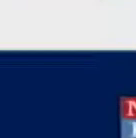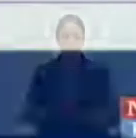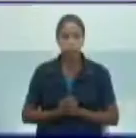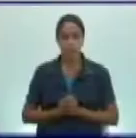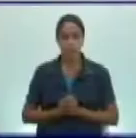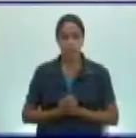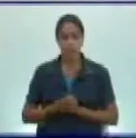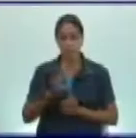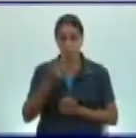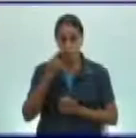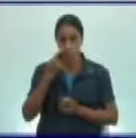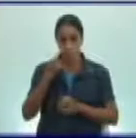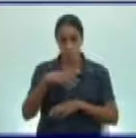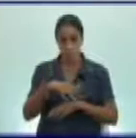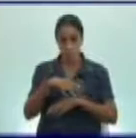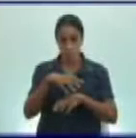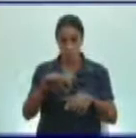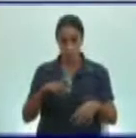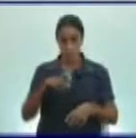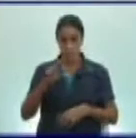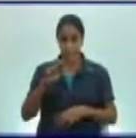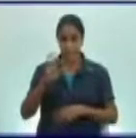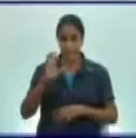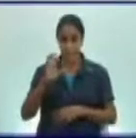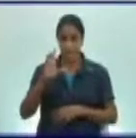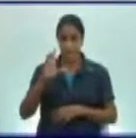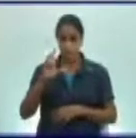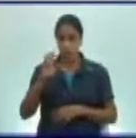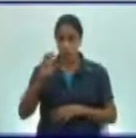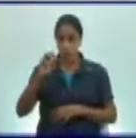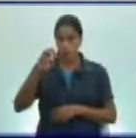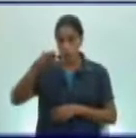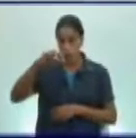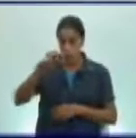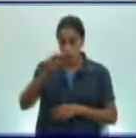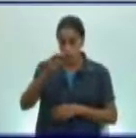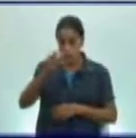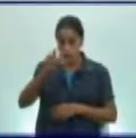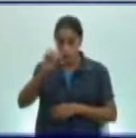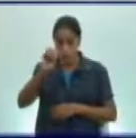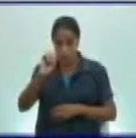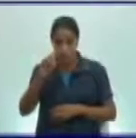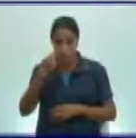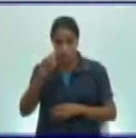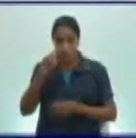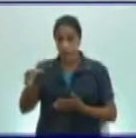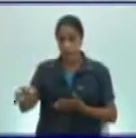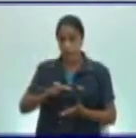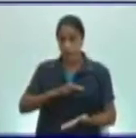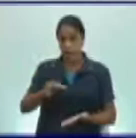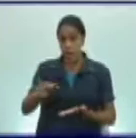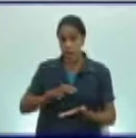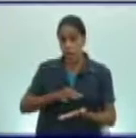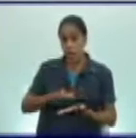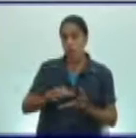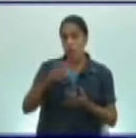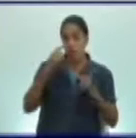Bien, los animales celomados, como ustedes pueden ver ahí, en la figura 44 del libro de